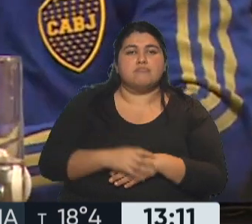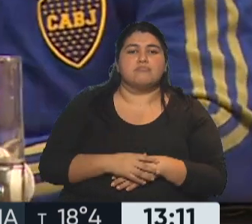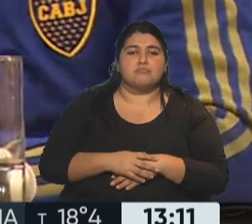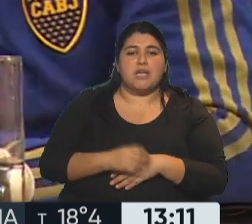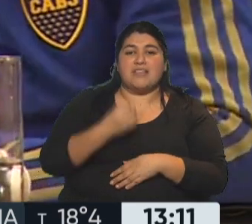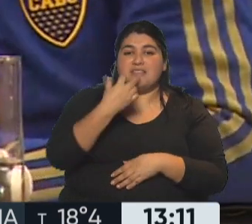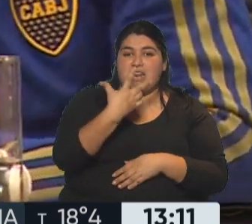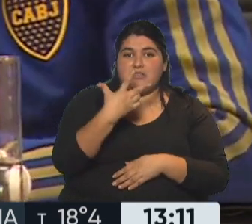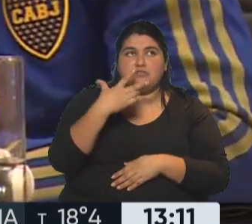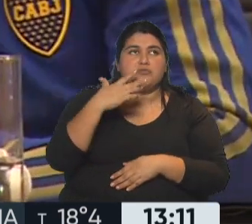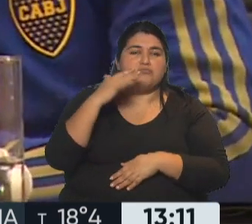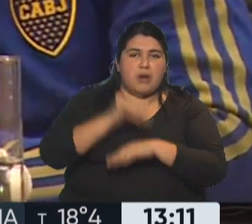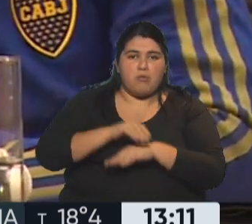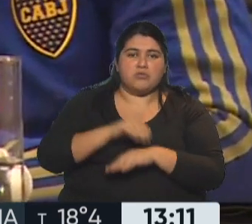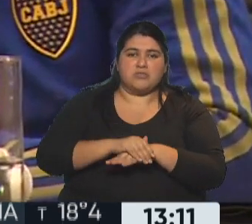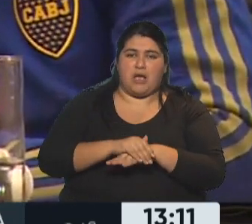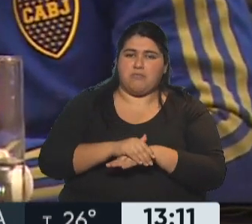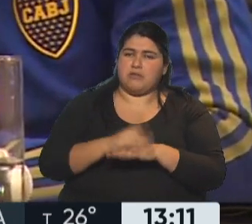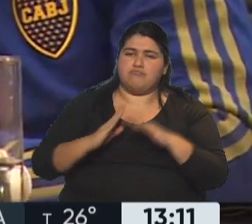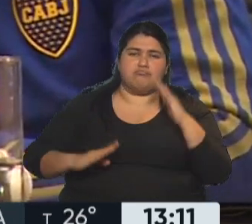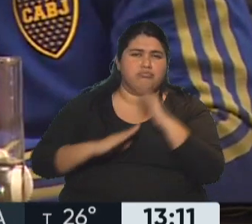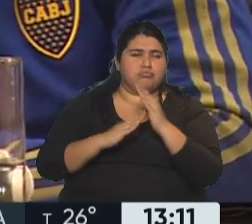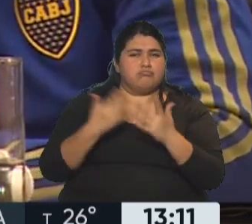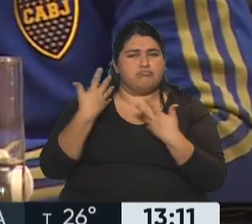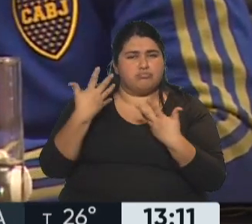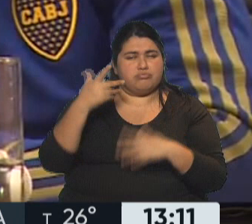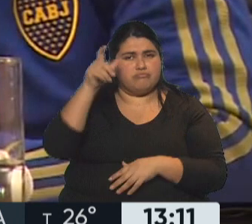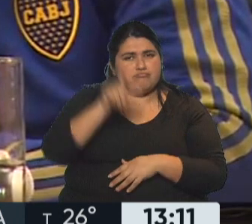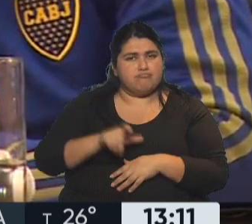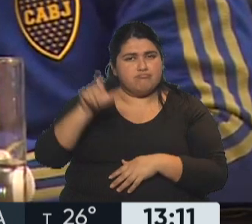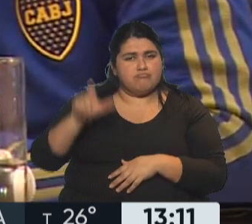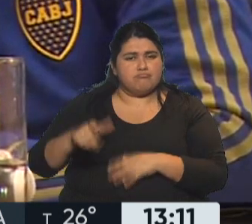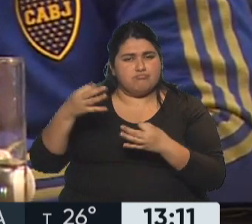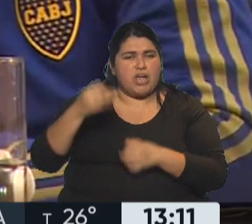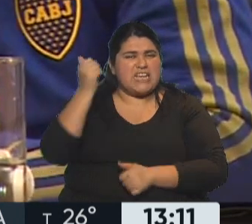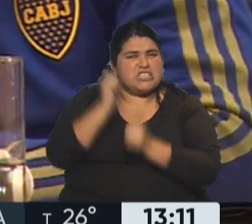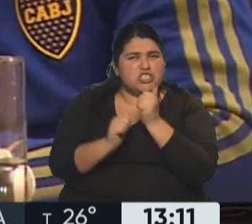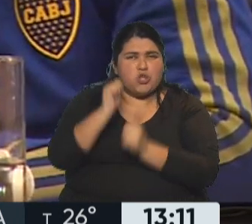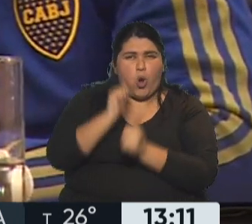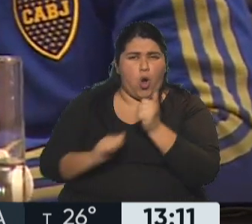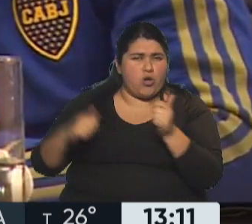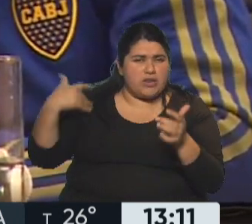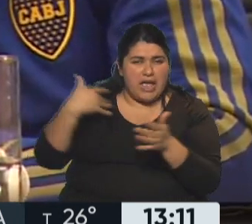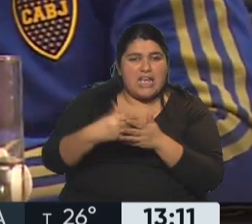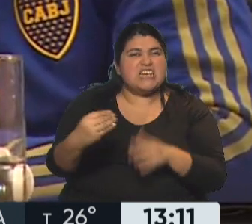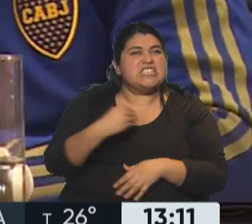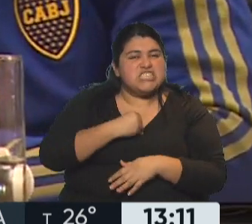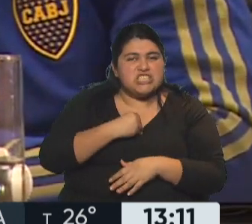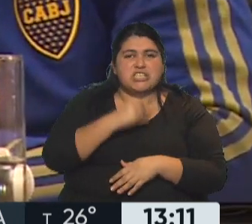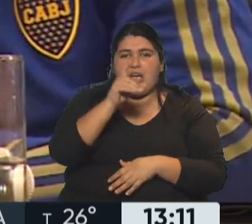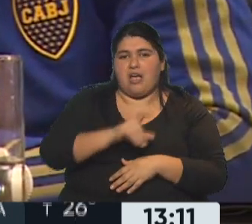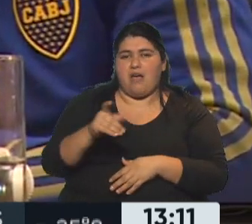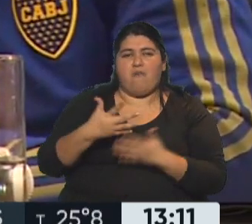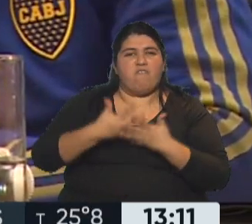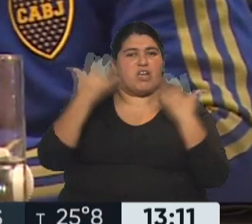tres hombres de la casa, tres grandes personas, tres señores, una historia tremenda, el hincha está feliz por lo